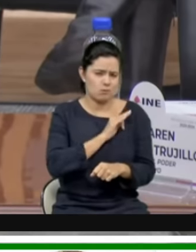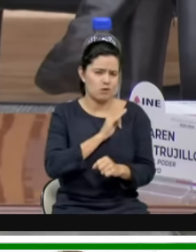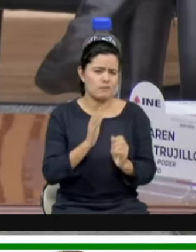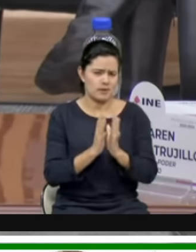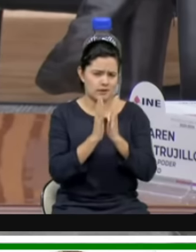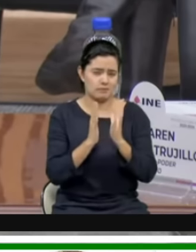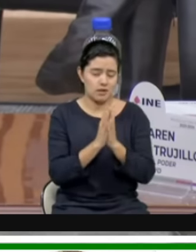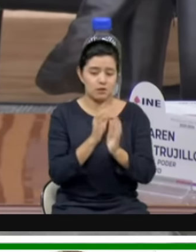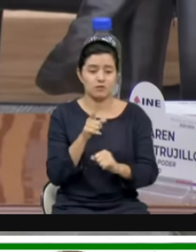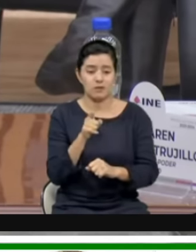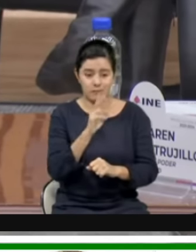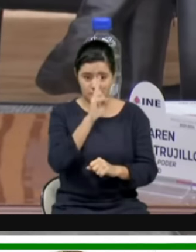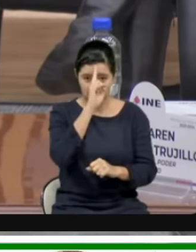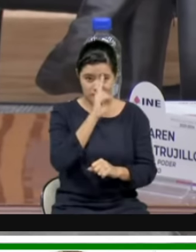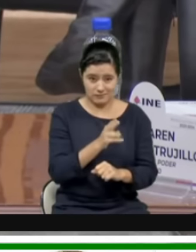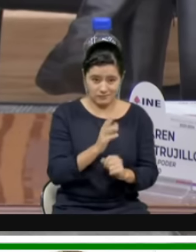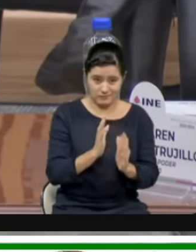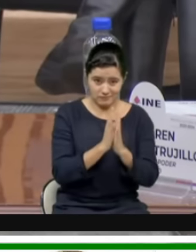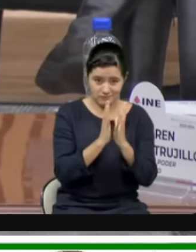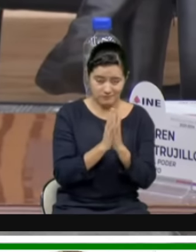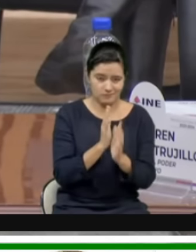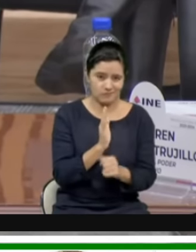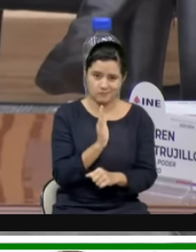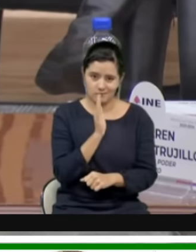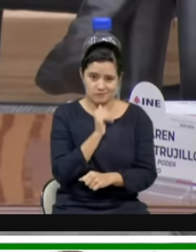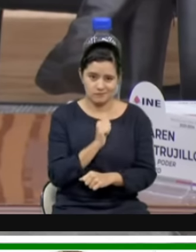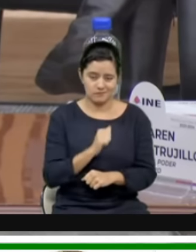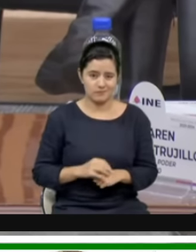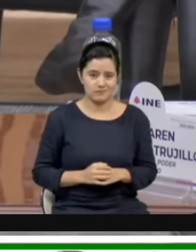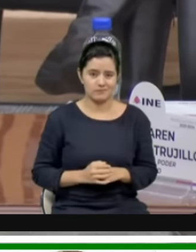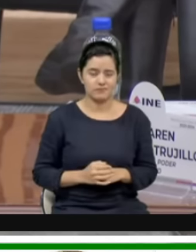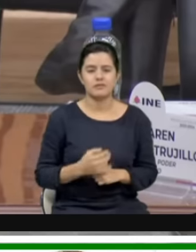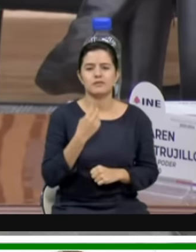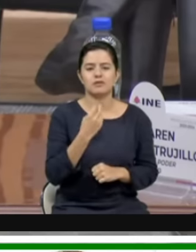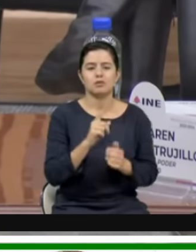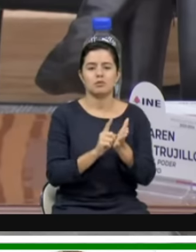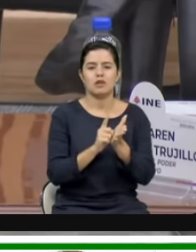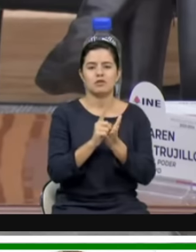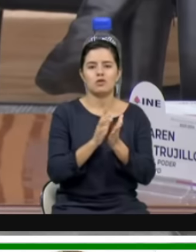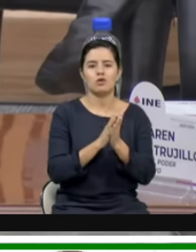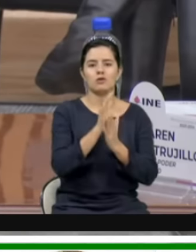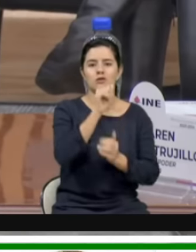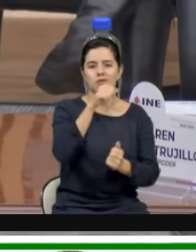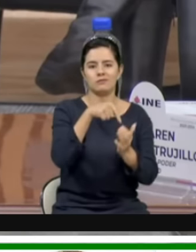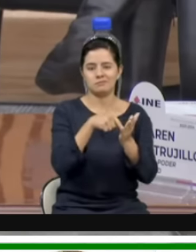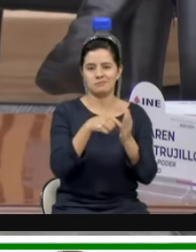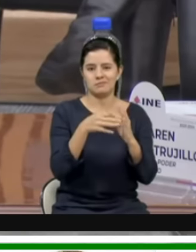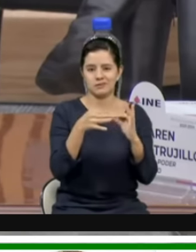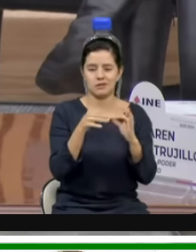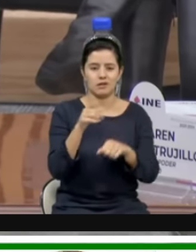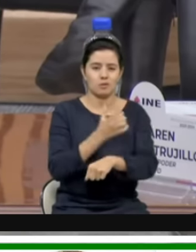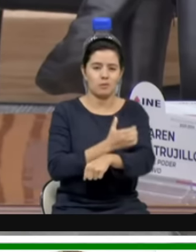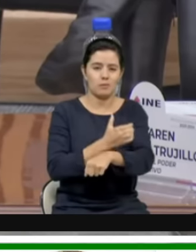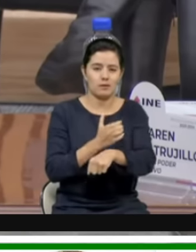venir a impedir aquí esa ese derecho constitucional que lo tiene el compañero